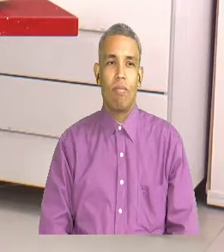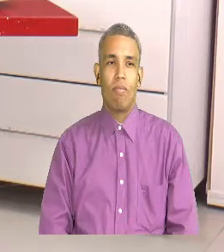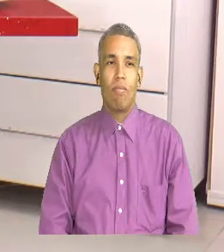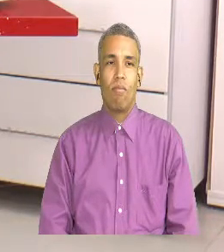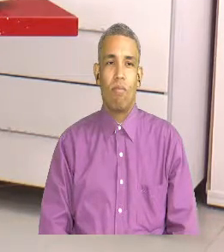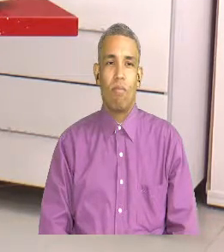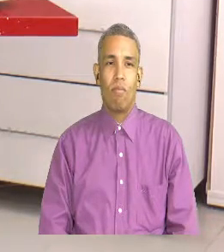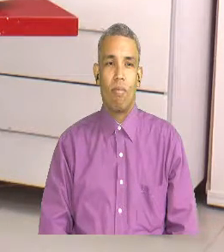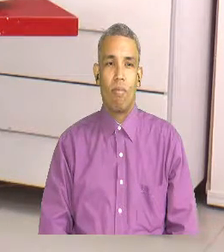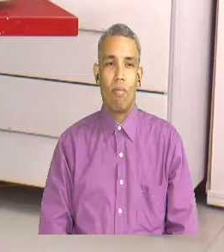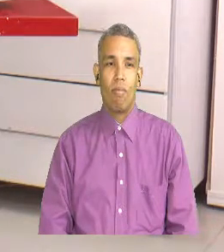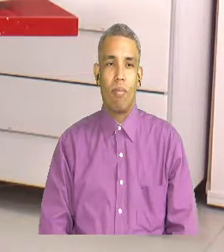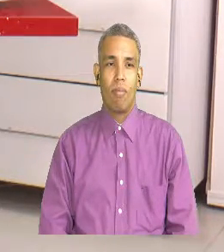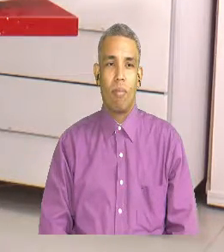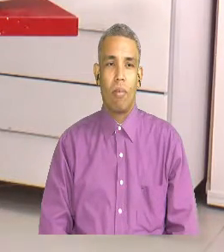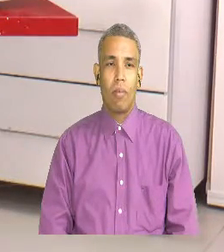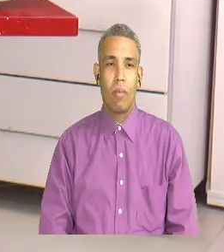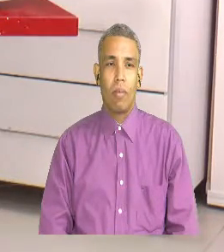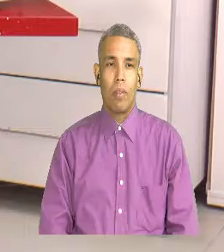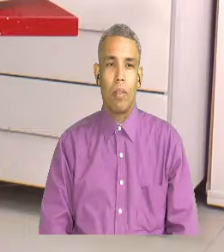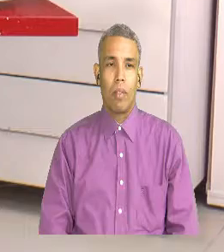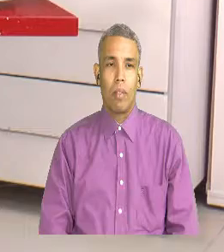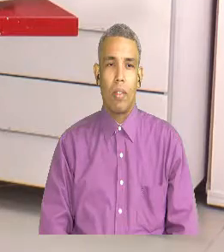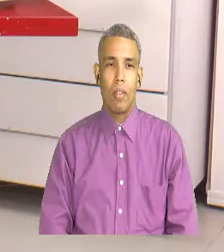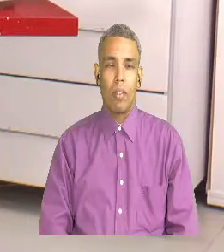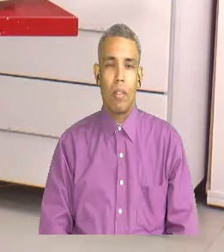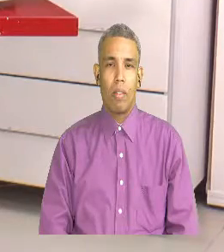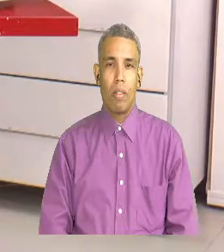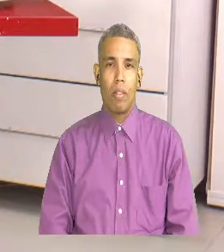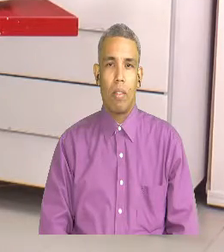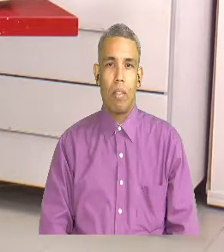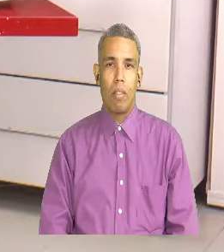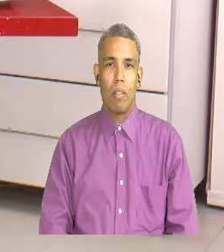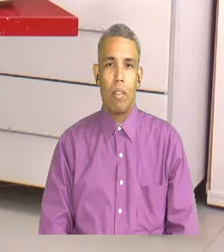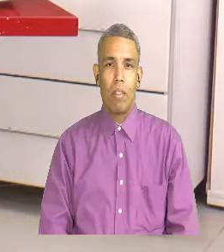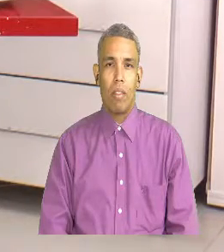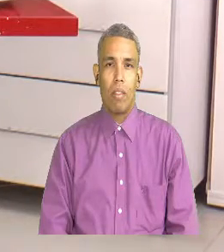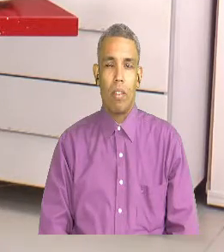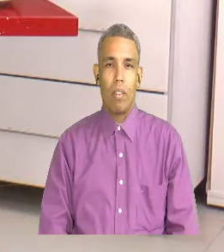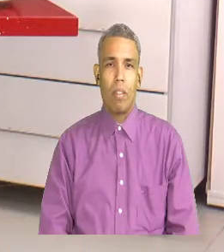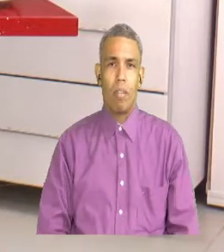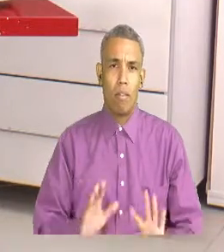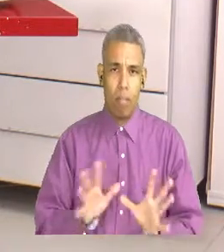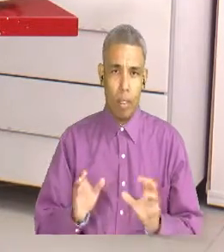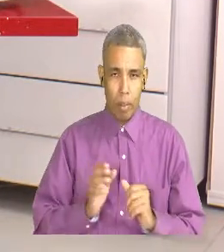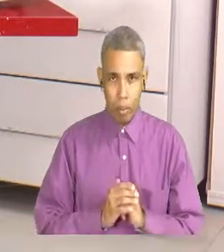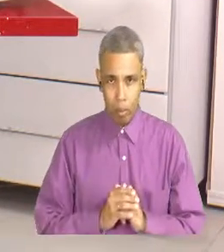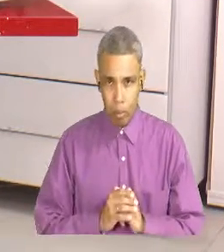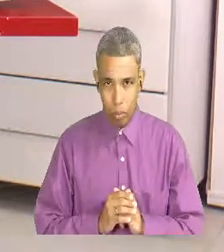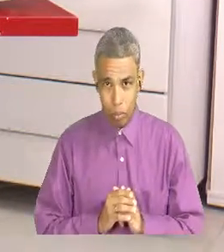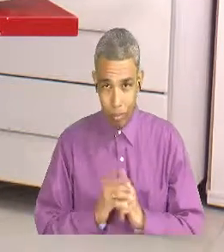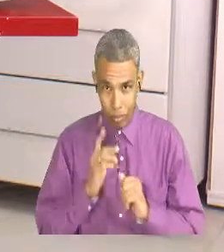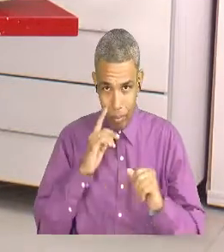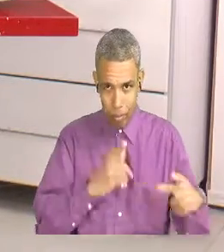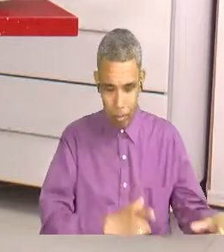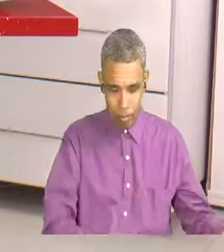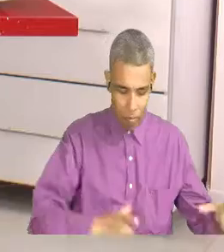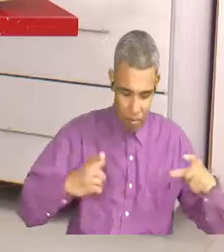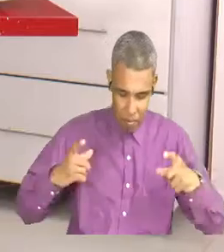poquitico. Esto es lo más bello del programa, ¿no? Cuando ya la receta está ensamblada, cuando ya la receta está precisamente ahí